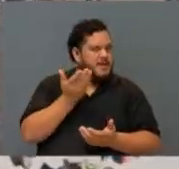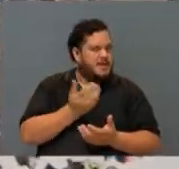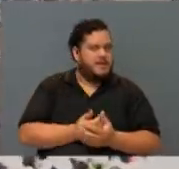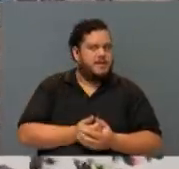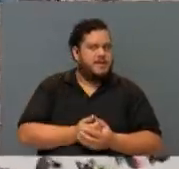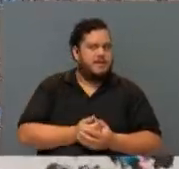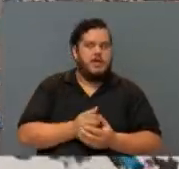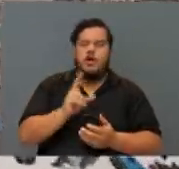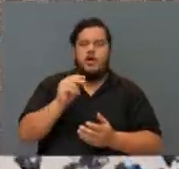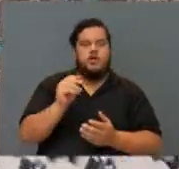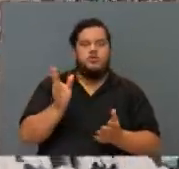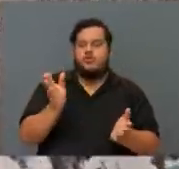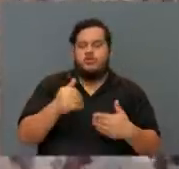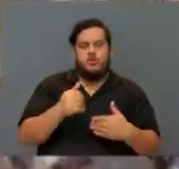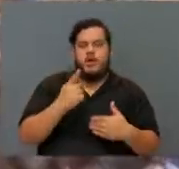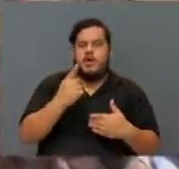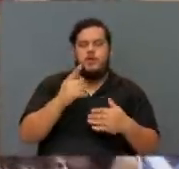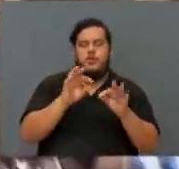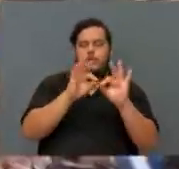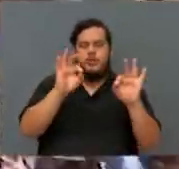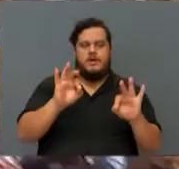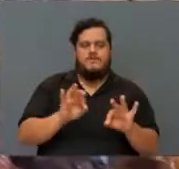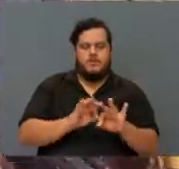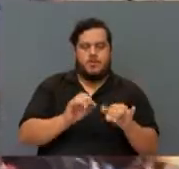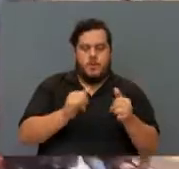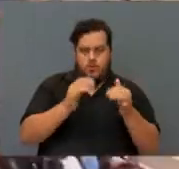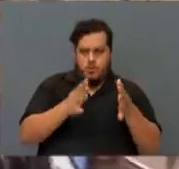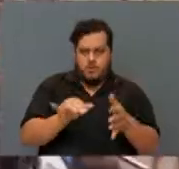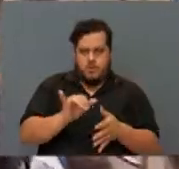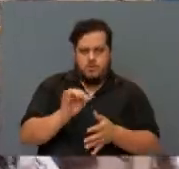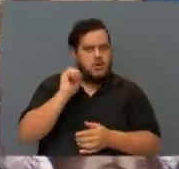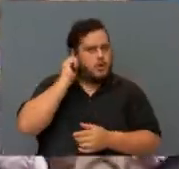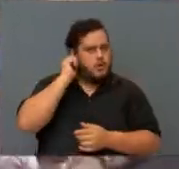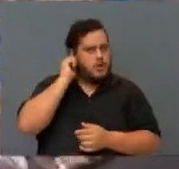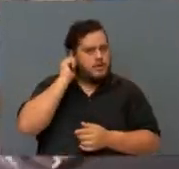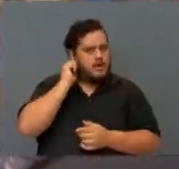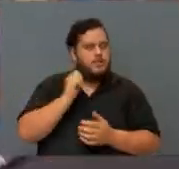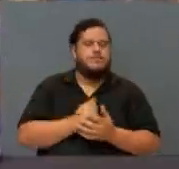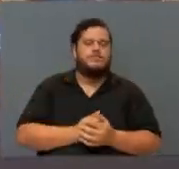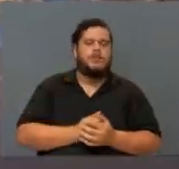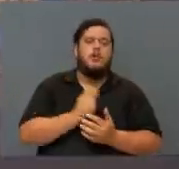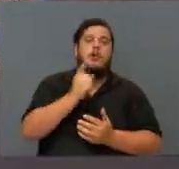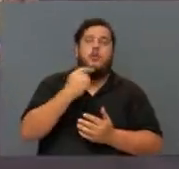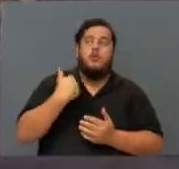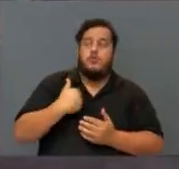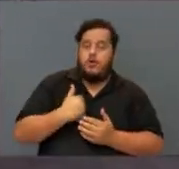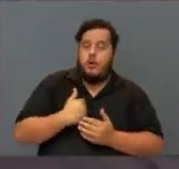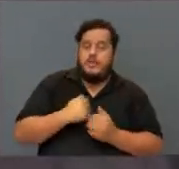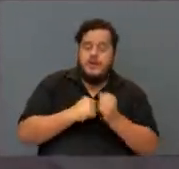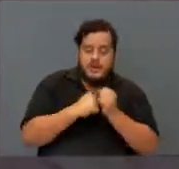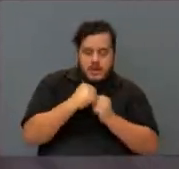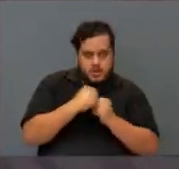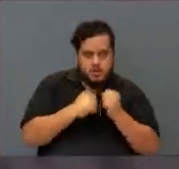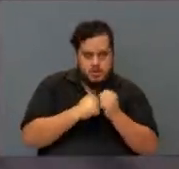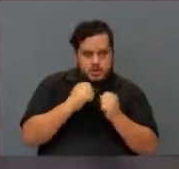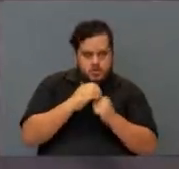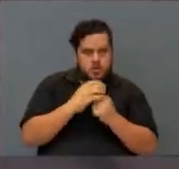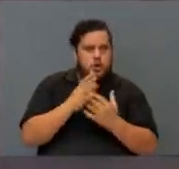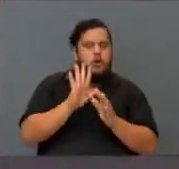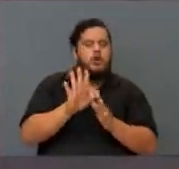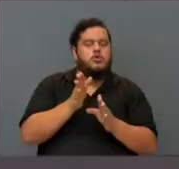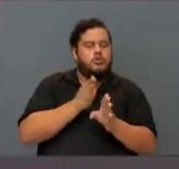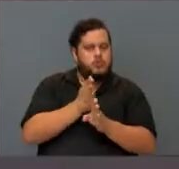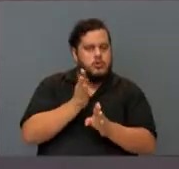no hay un personaje tan universal como diego armando maradona ojo un tipo que construyó y edificó su carrera